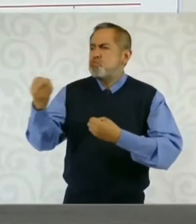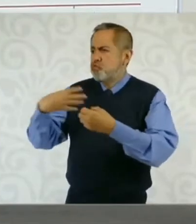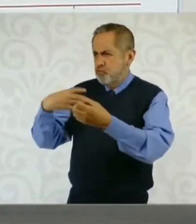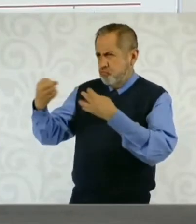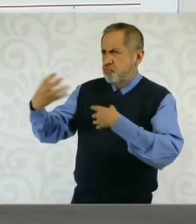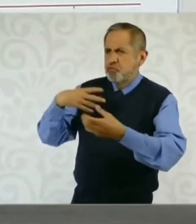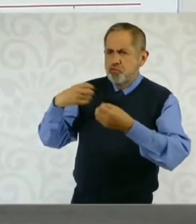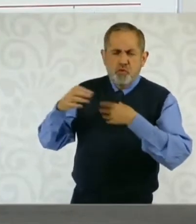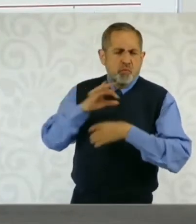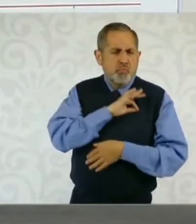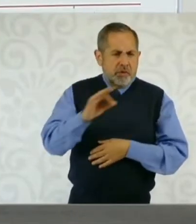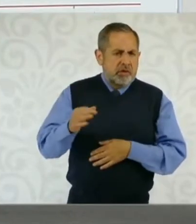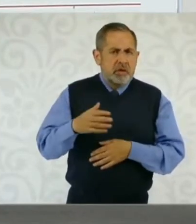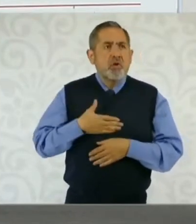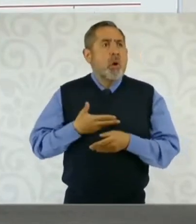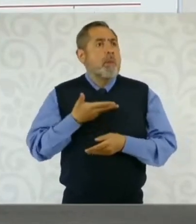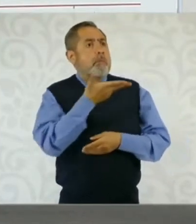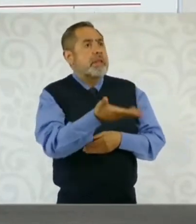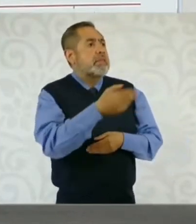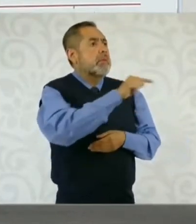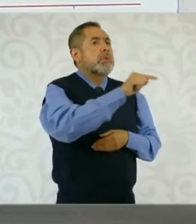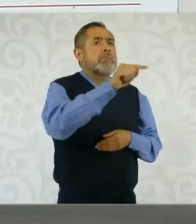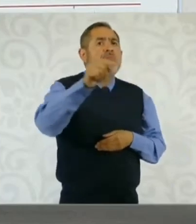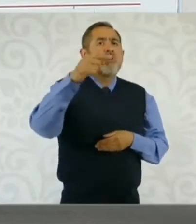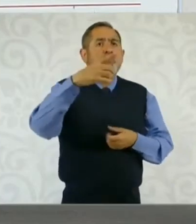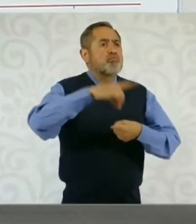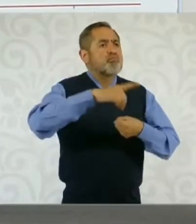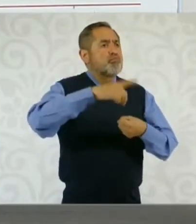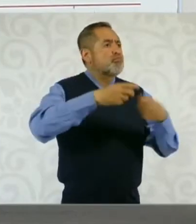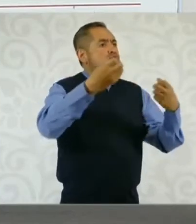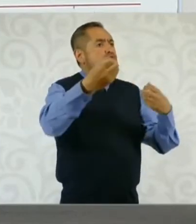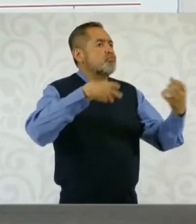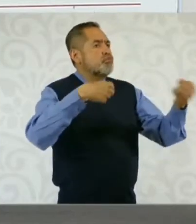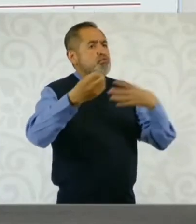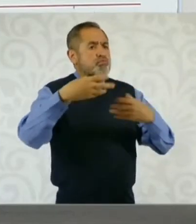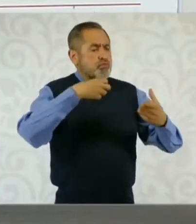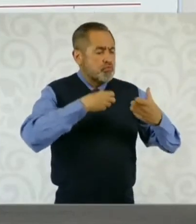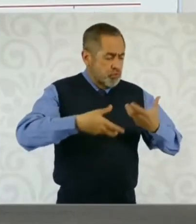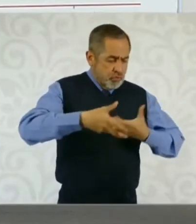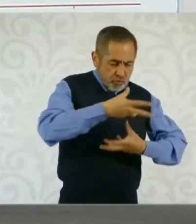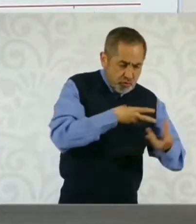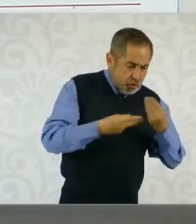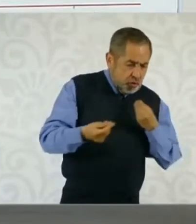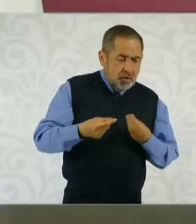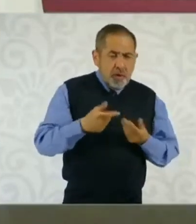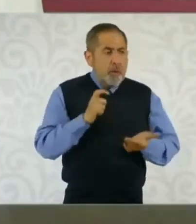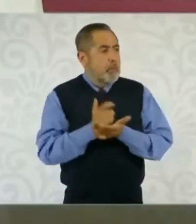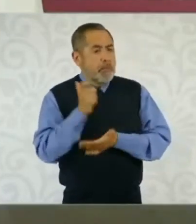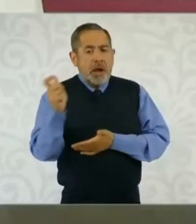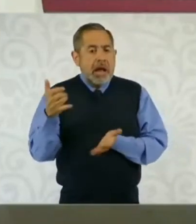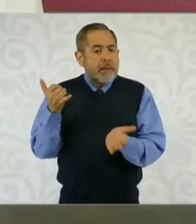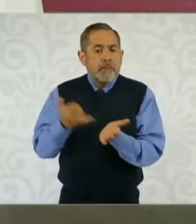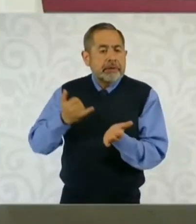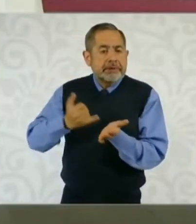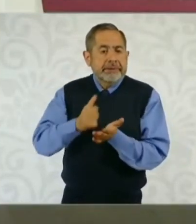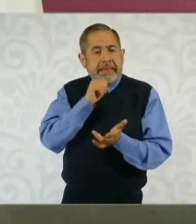que puede pedir donaciones, obtener donaciones, deducirlas de impuestos para quienes hacen